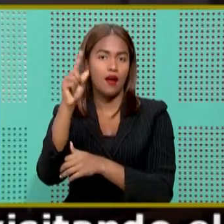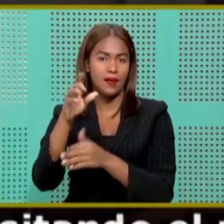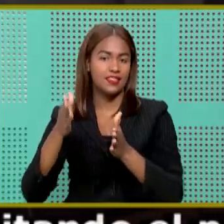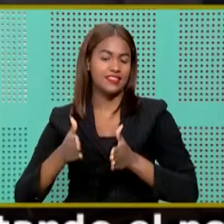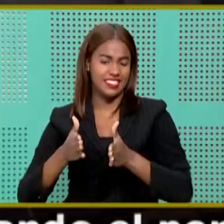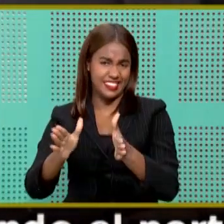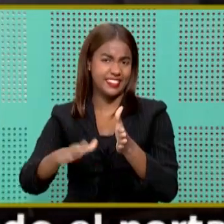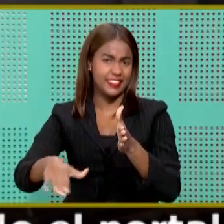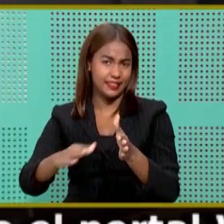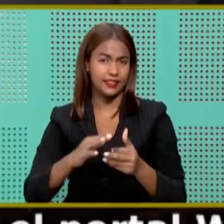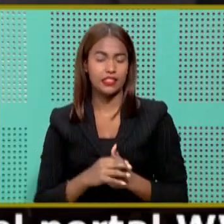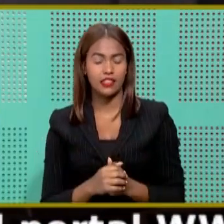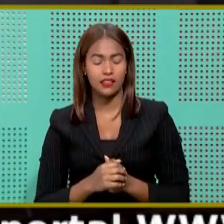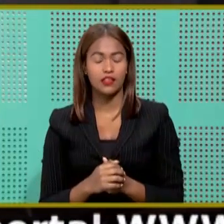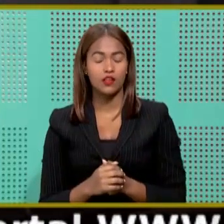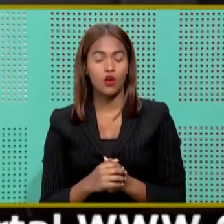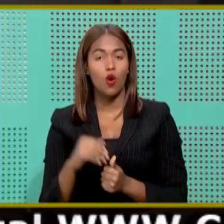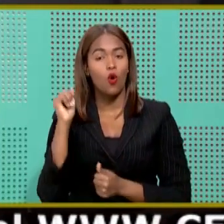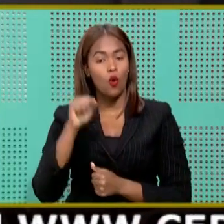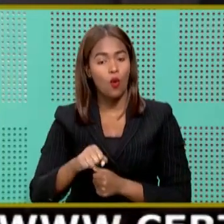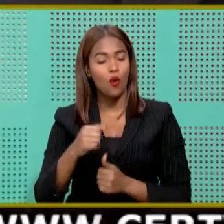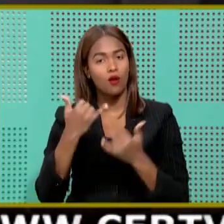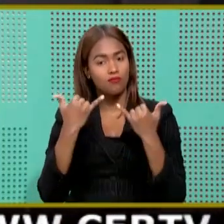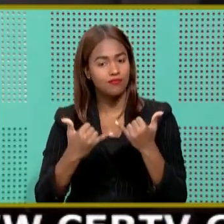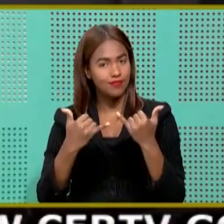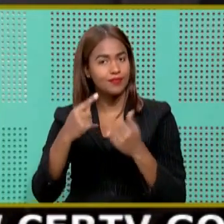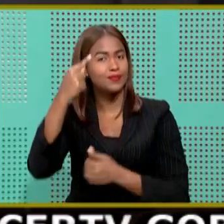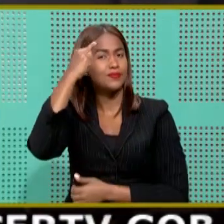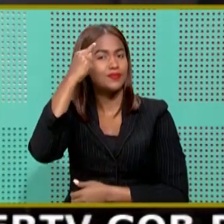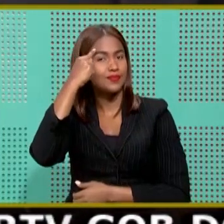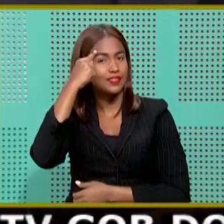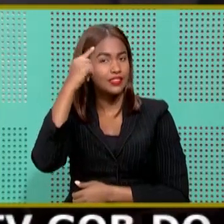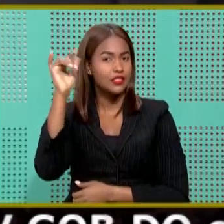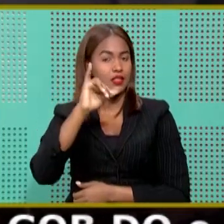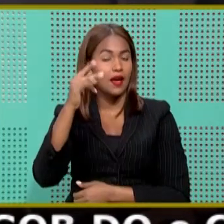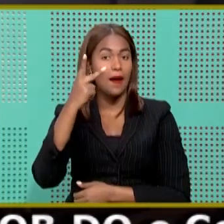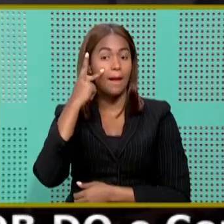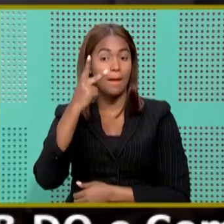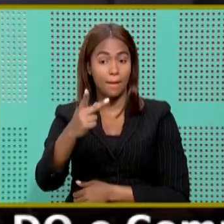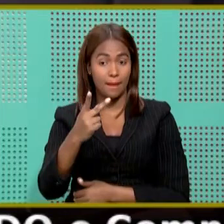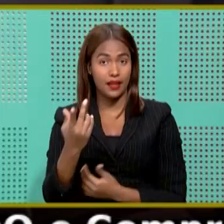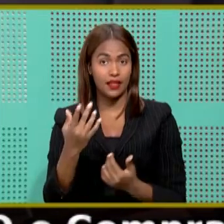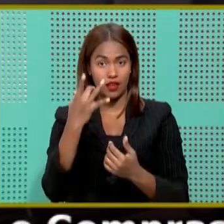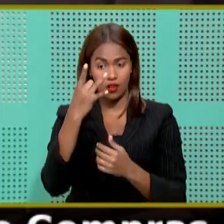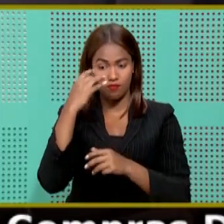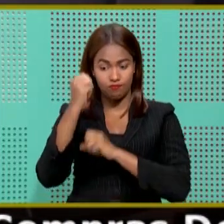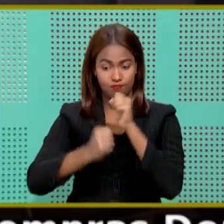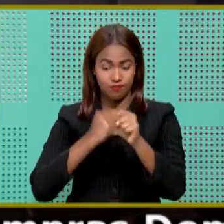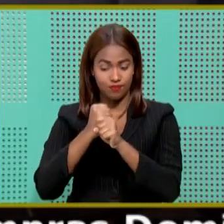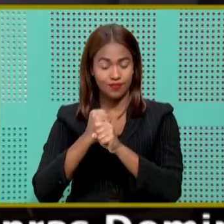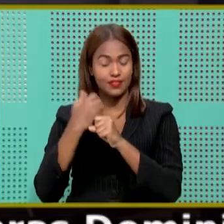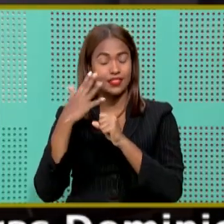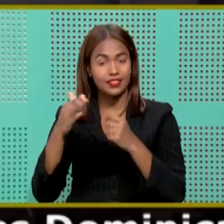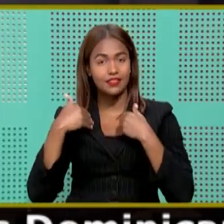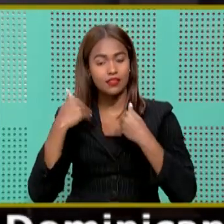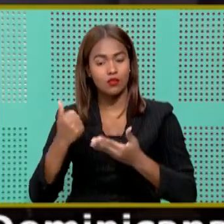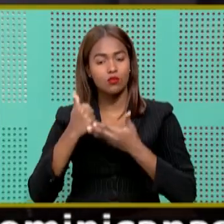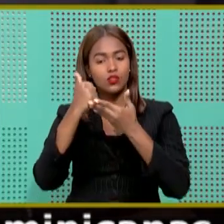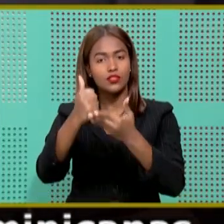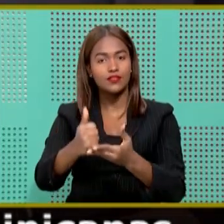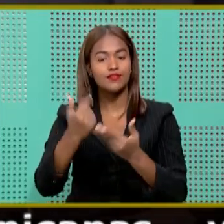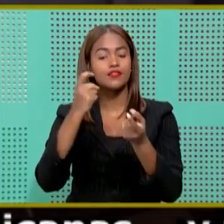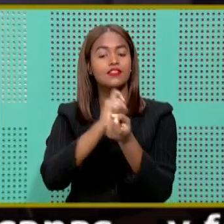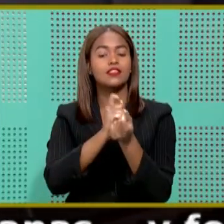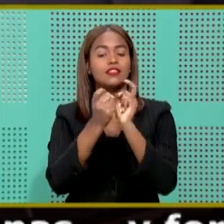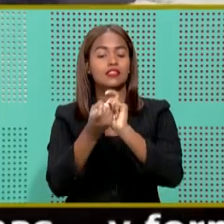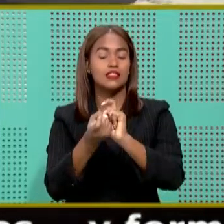Hoy podemos mirar atrás y ver que en 8 años se ha producido una